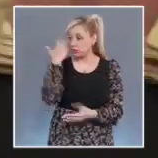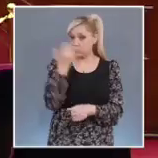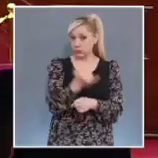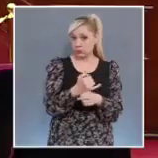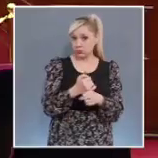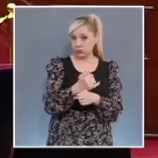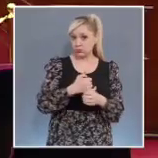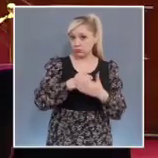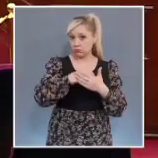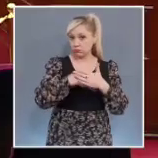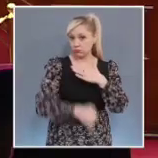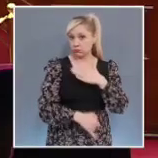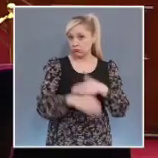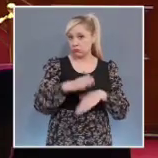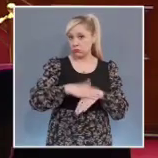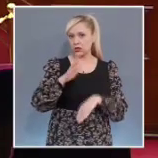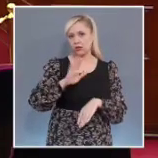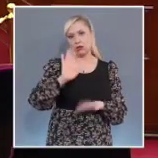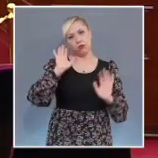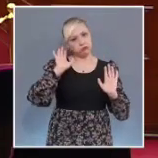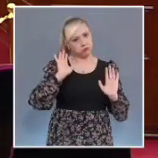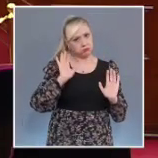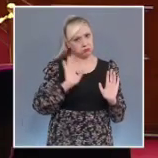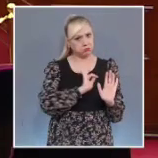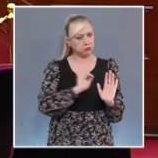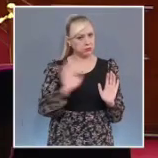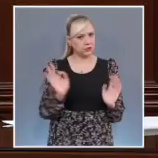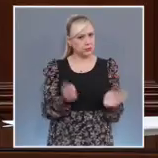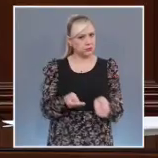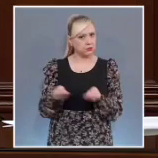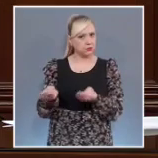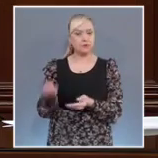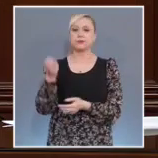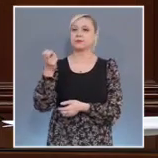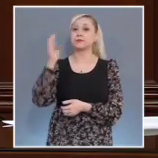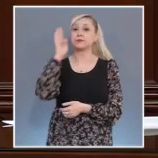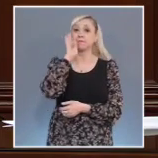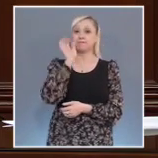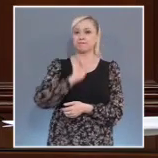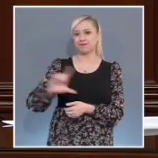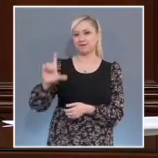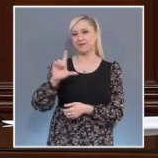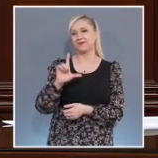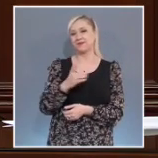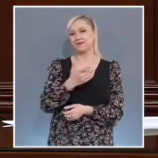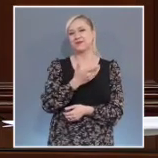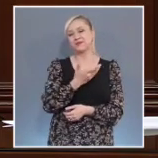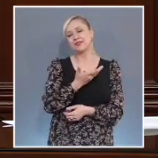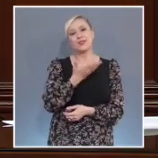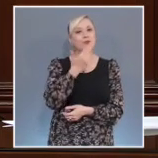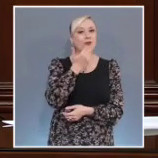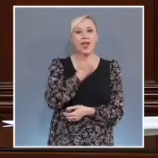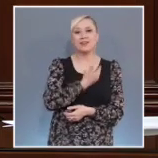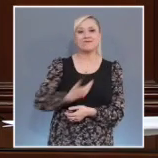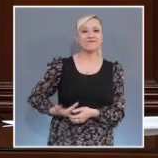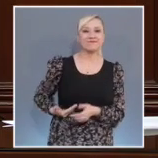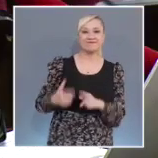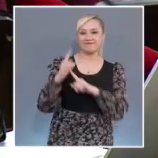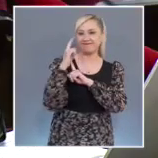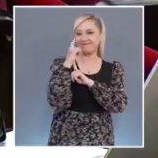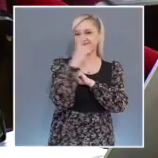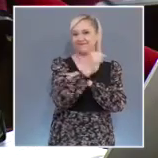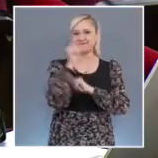local. La sesión de este lunes fue presidida por el ministro decano Luis María Aguilar Morales, pues la ministra presidenta Norma Lucía Piña